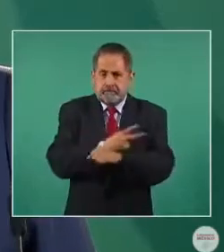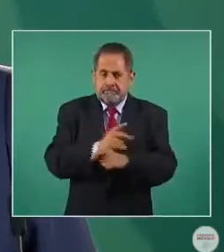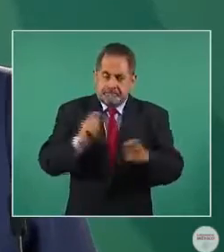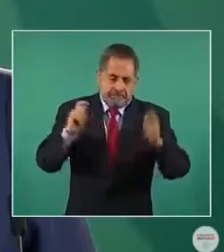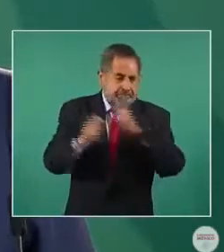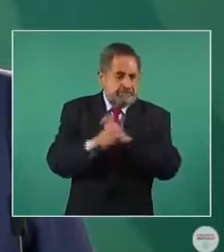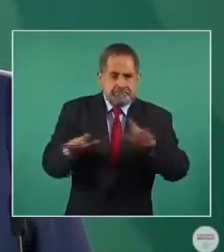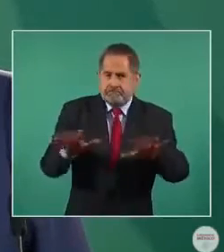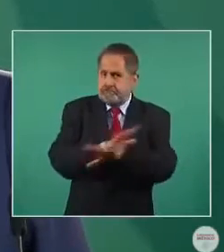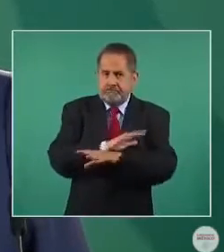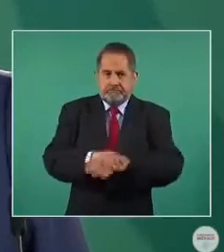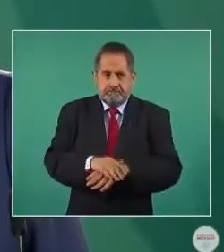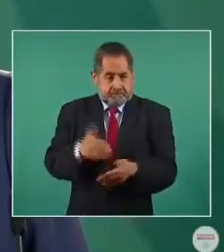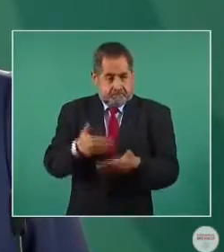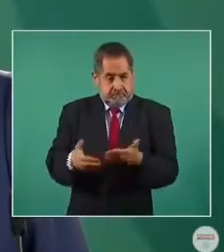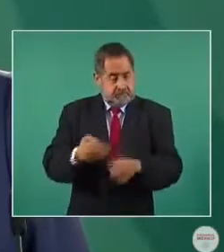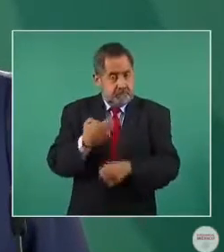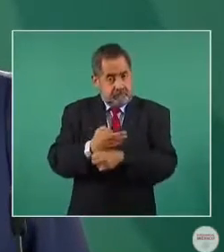ya no es así.